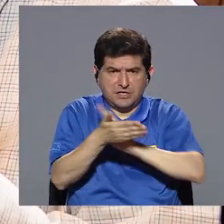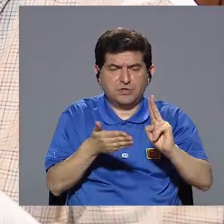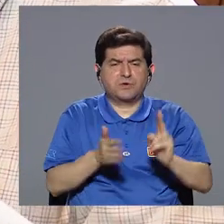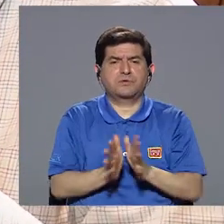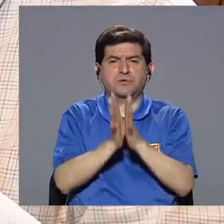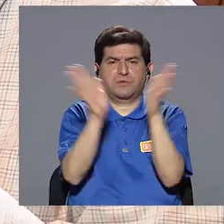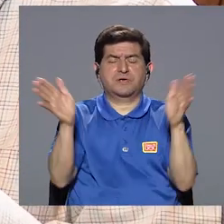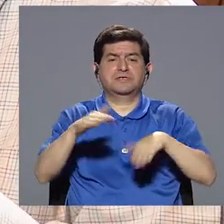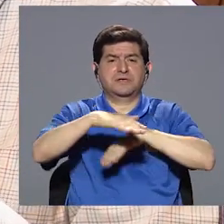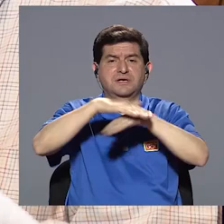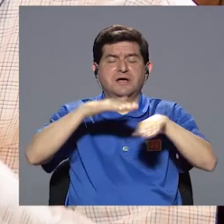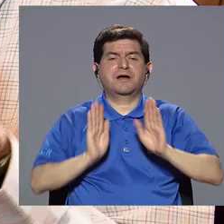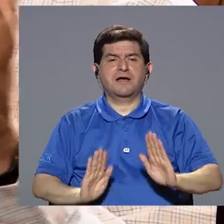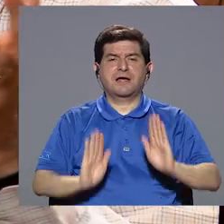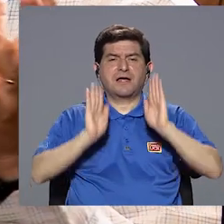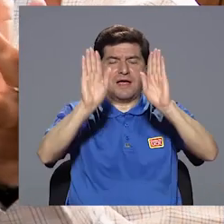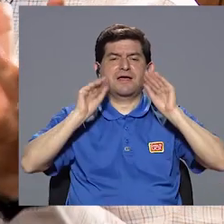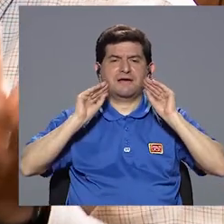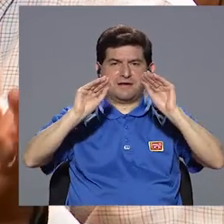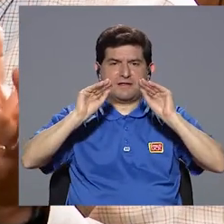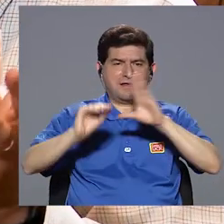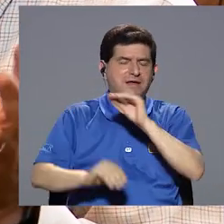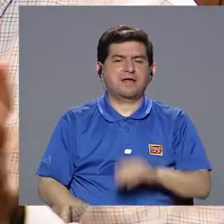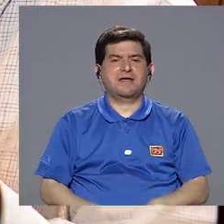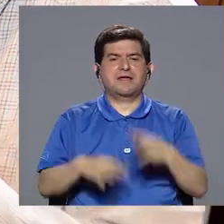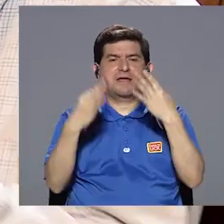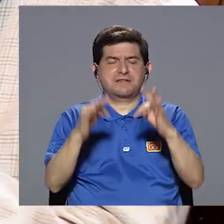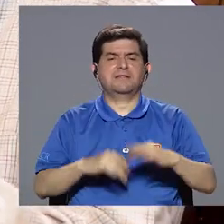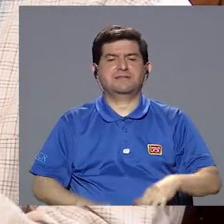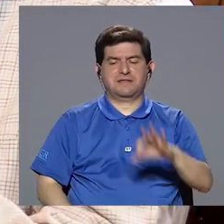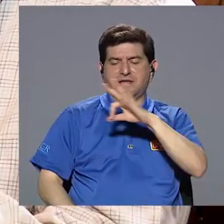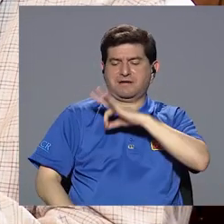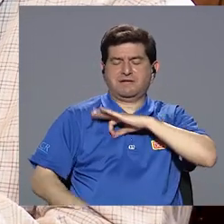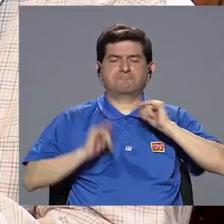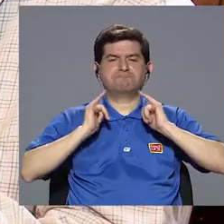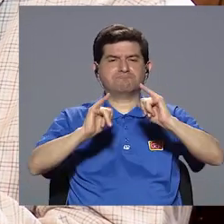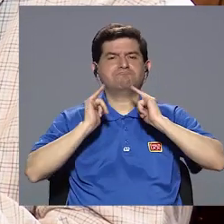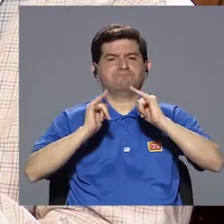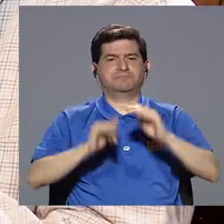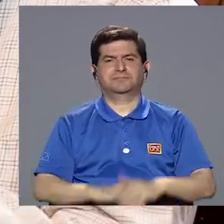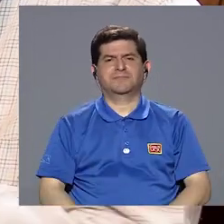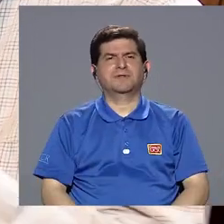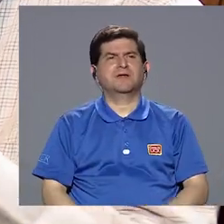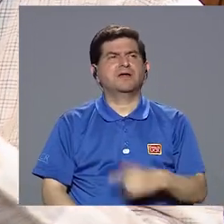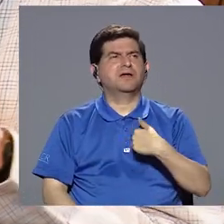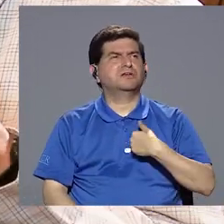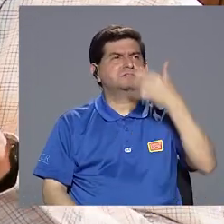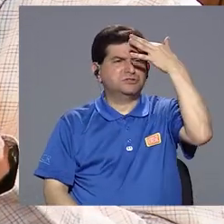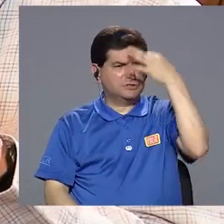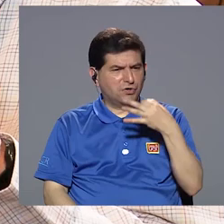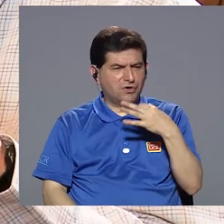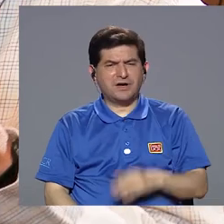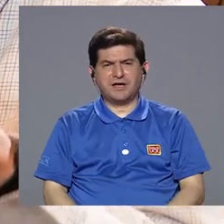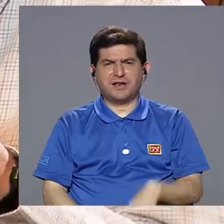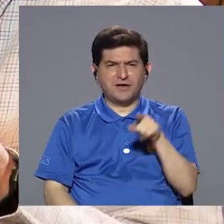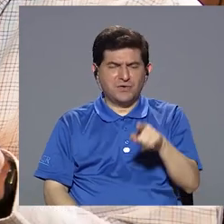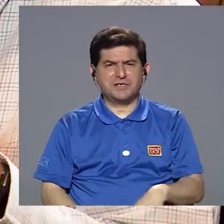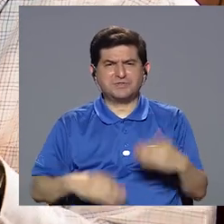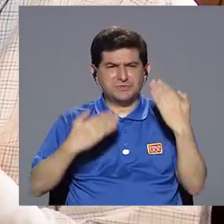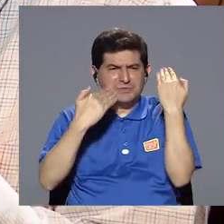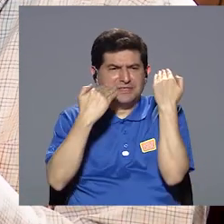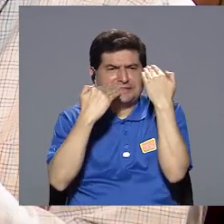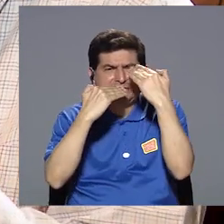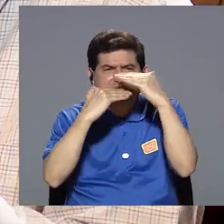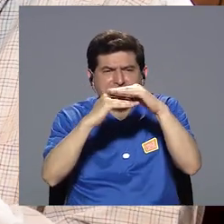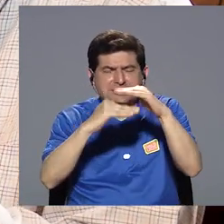central de las universidades públicas basados en la excelencia académica y la procura del bien común entonces ha habido lo que yo creo